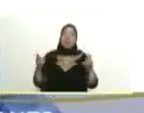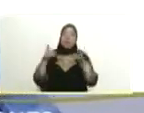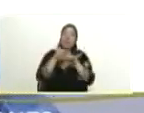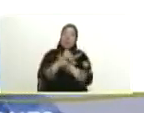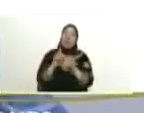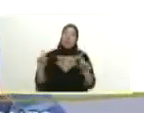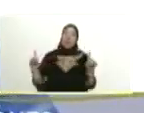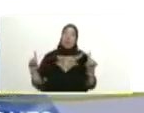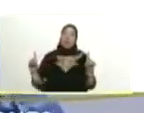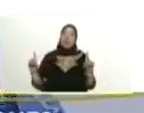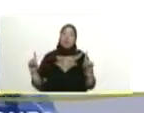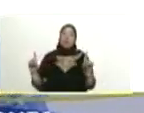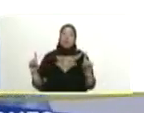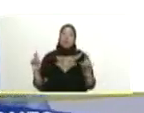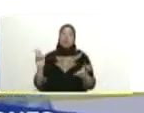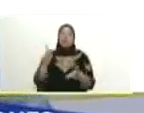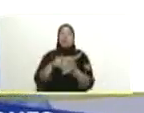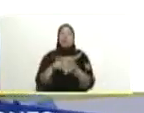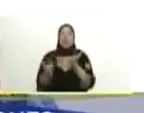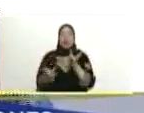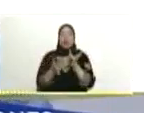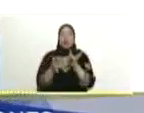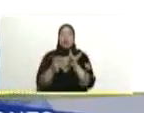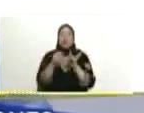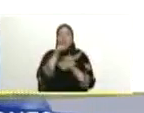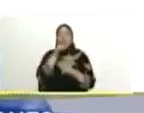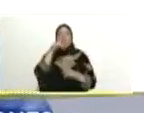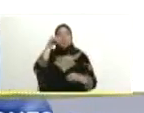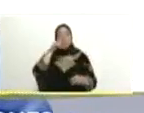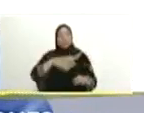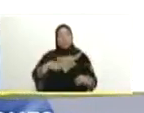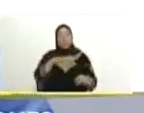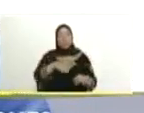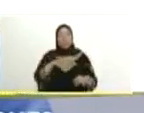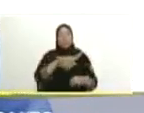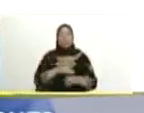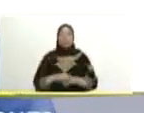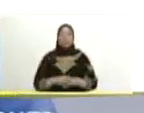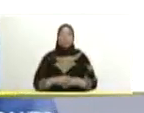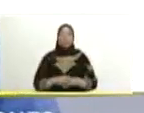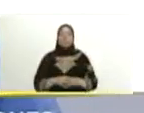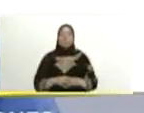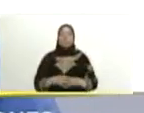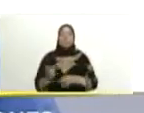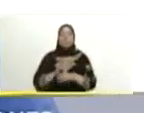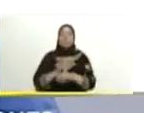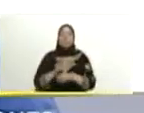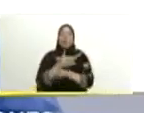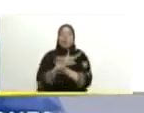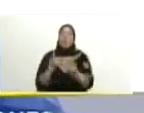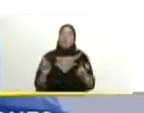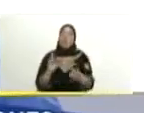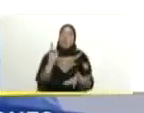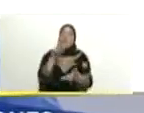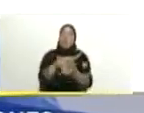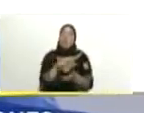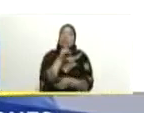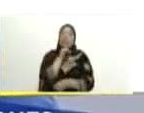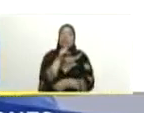democracia, que es la democracia directa, la democracia popular. Y para que haya democracia directa, democracia